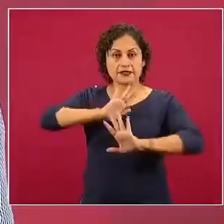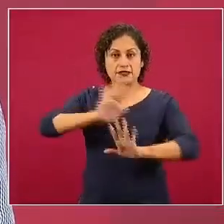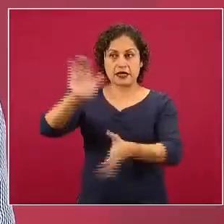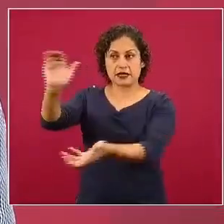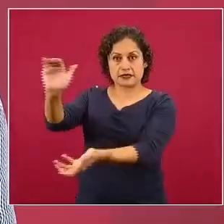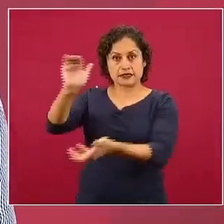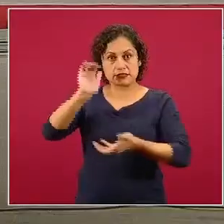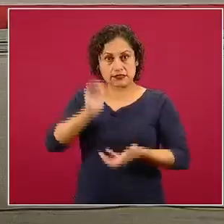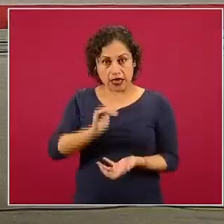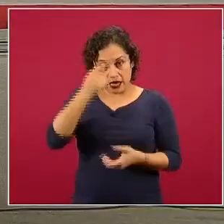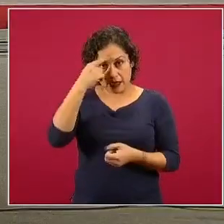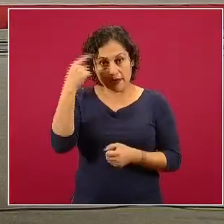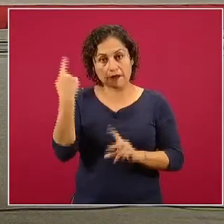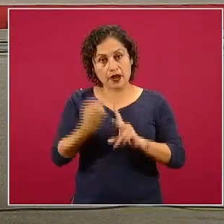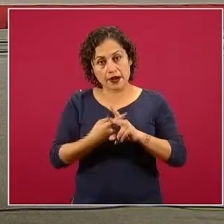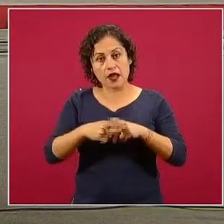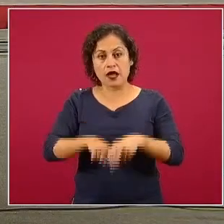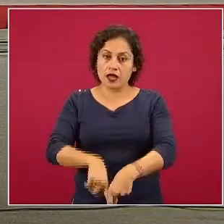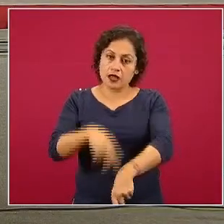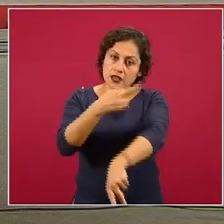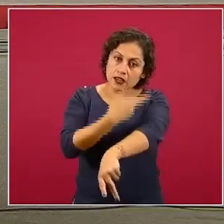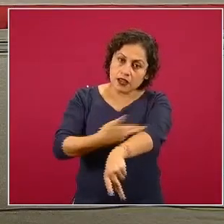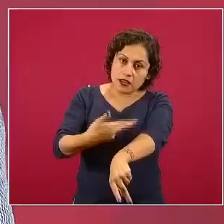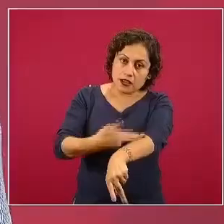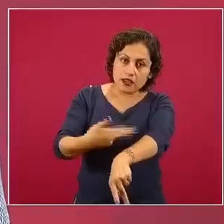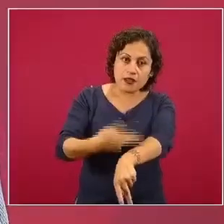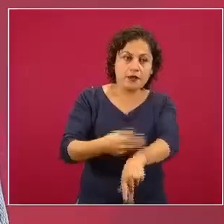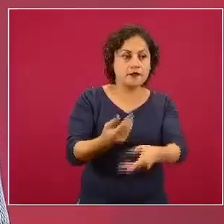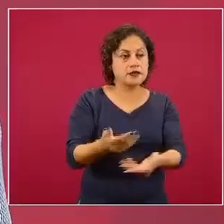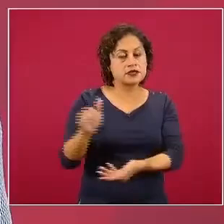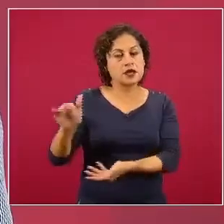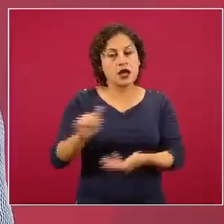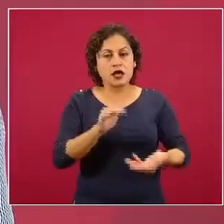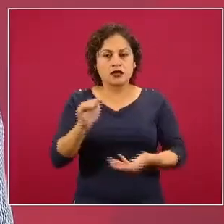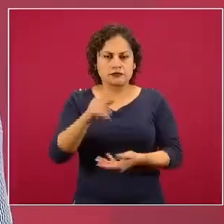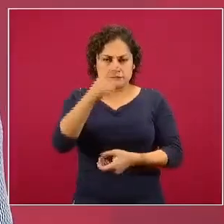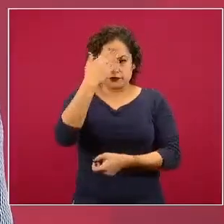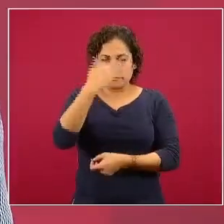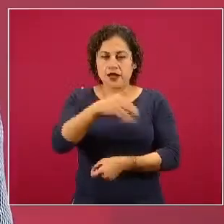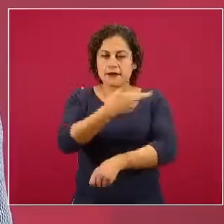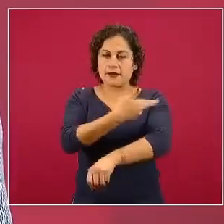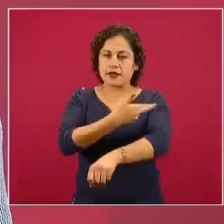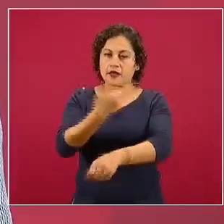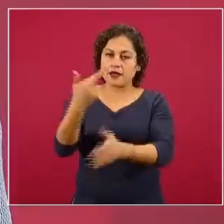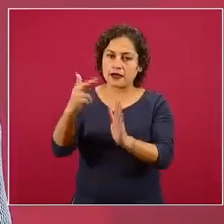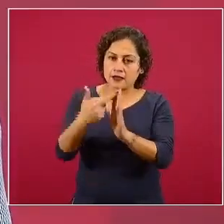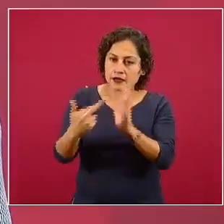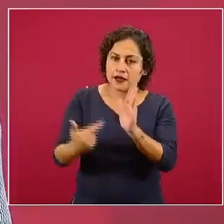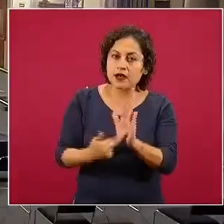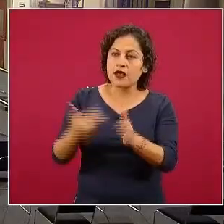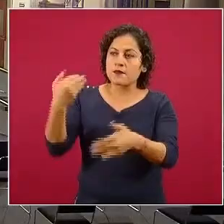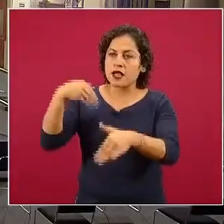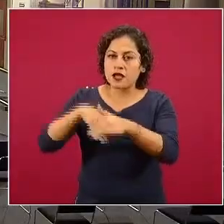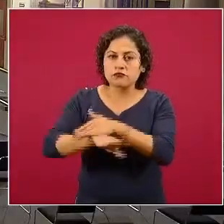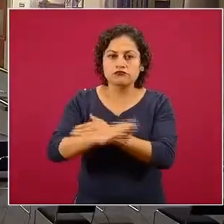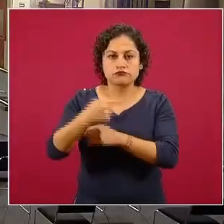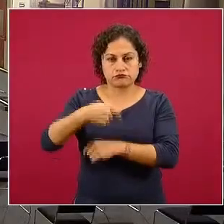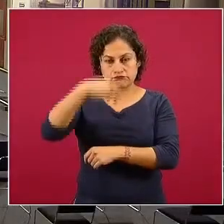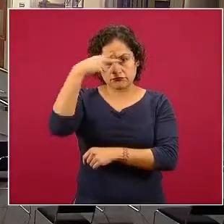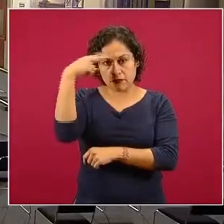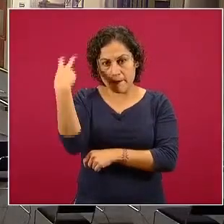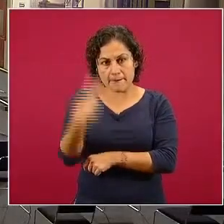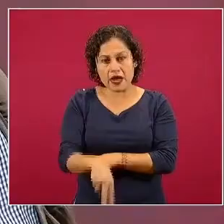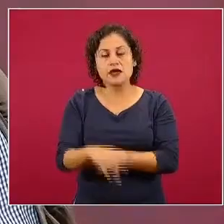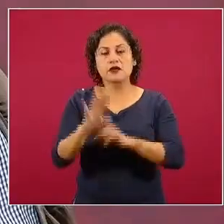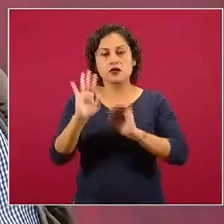enviadas al país para iniciar con sus trámites aduanales y todo lo que se necesita para ingresarlas al territorio